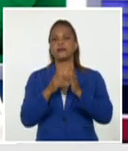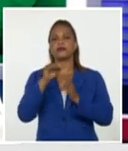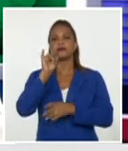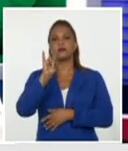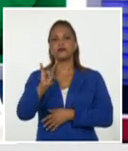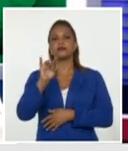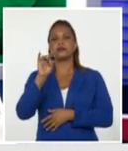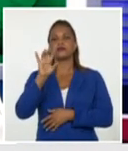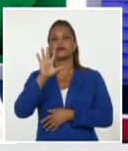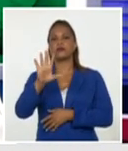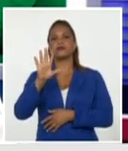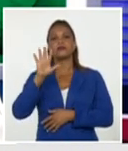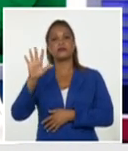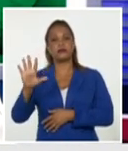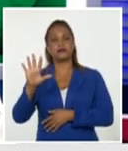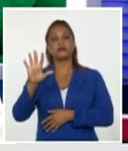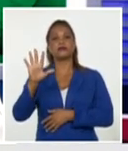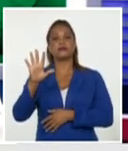861.955